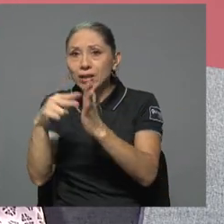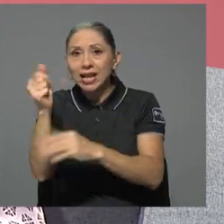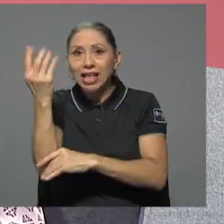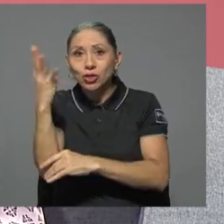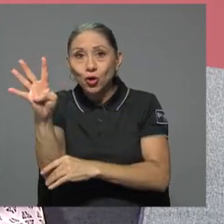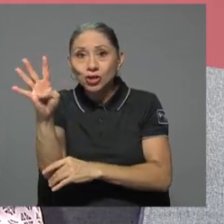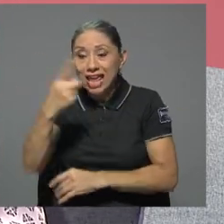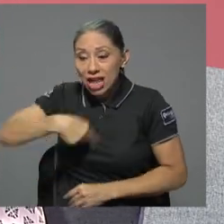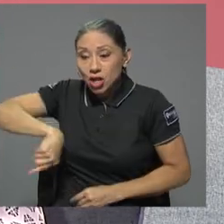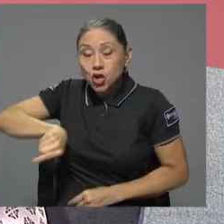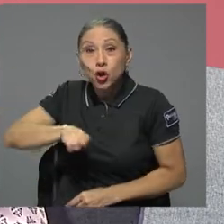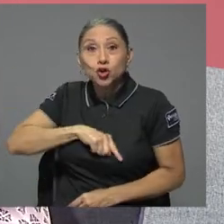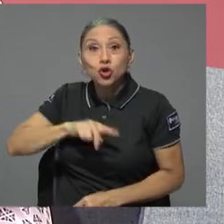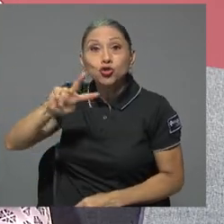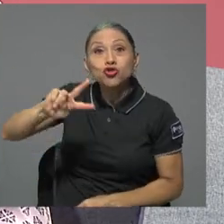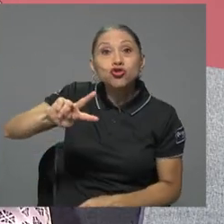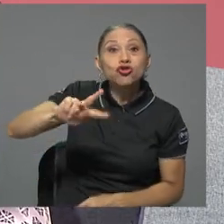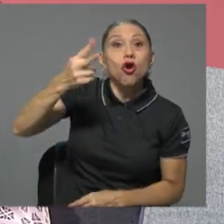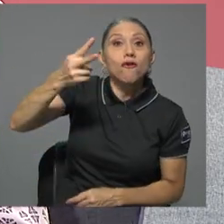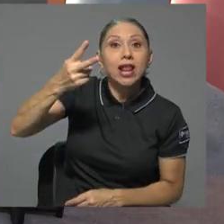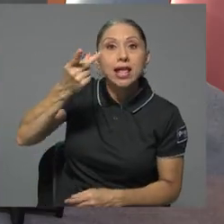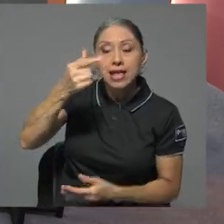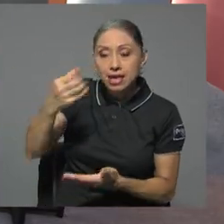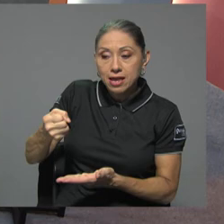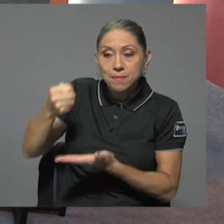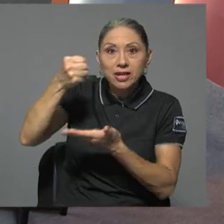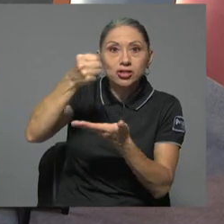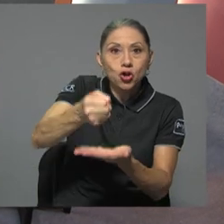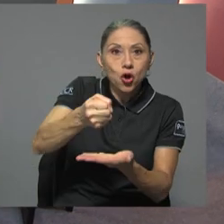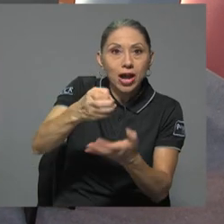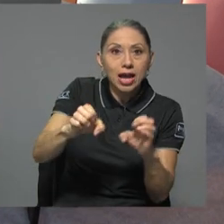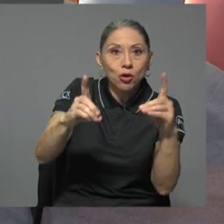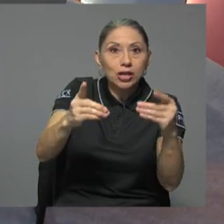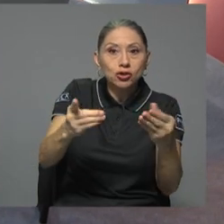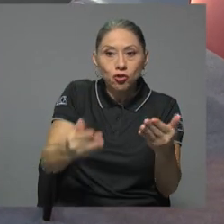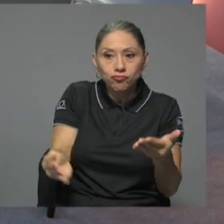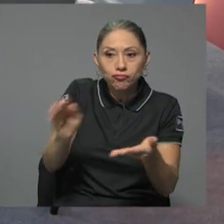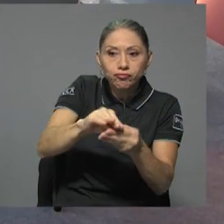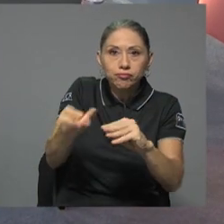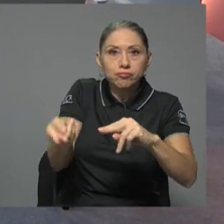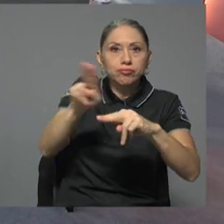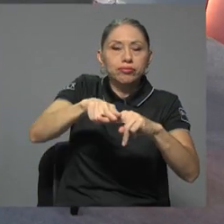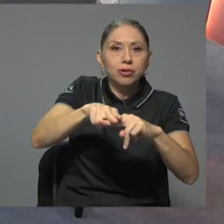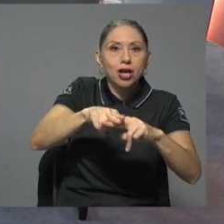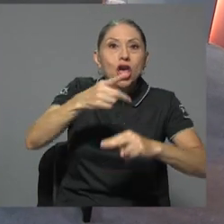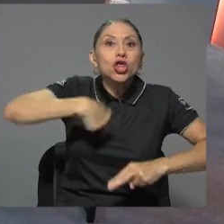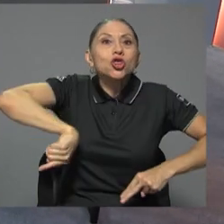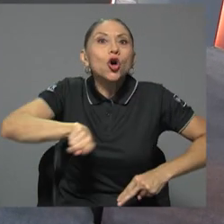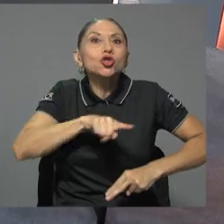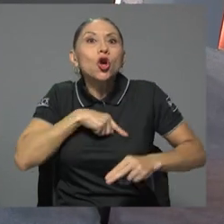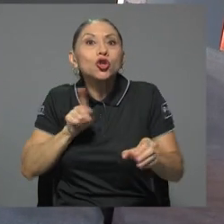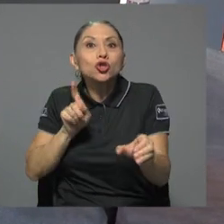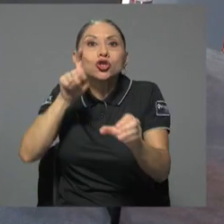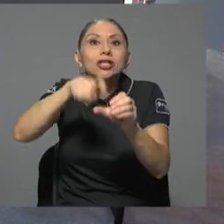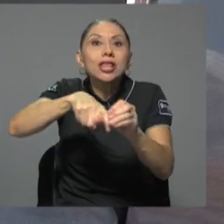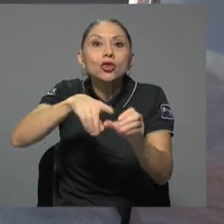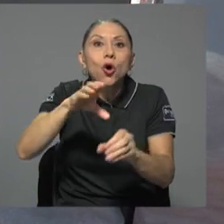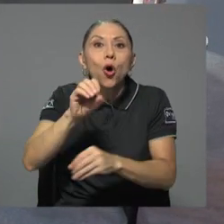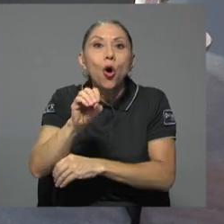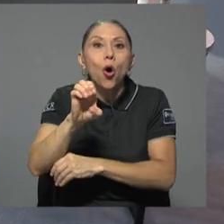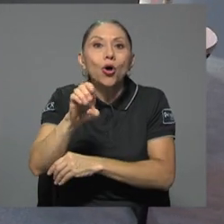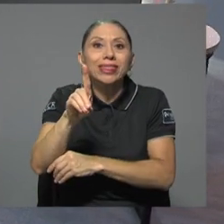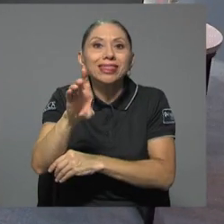la inversión que hacíamos en educación y cuál ha sido el resultado somos el país de hoy y sólo tienen más proporcionalmente